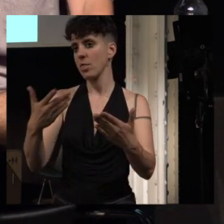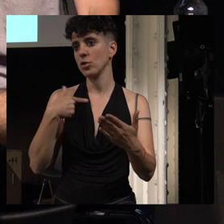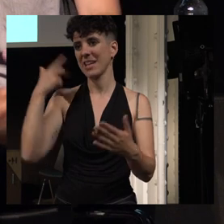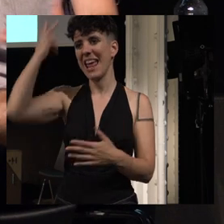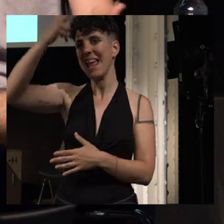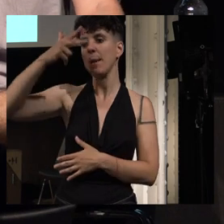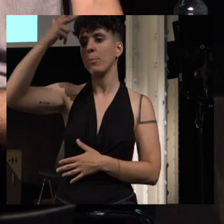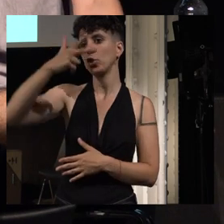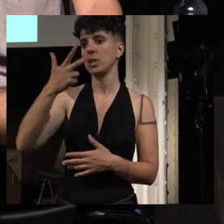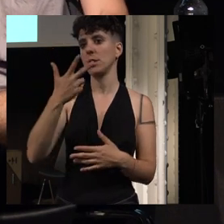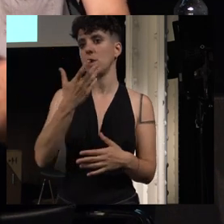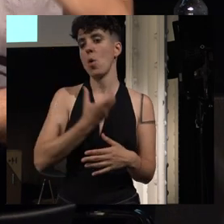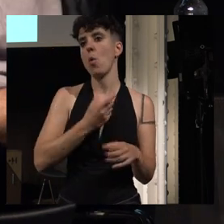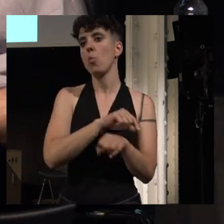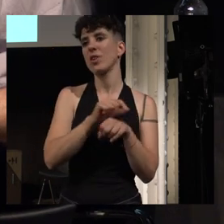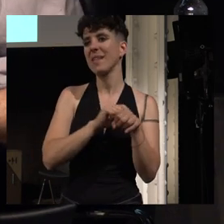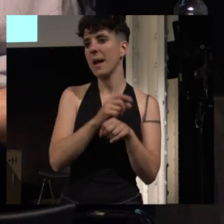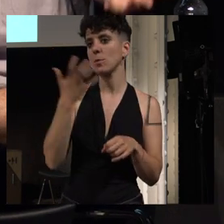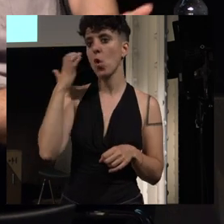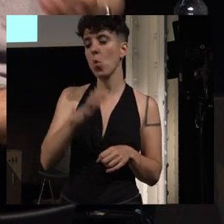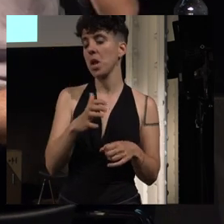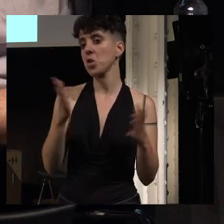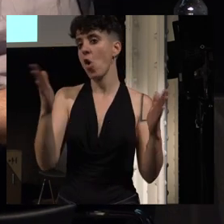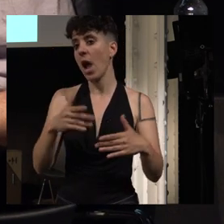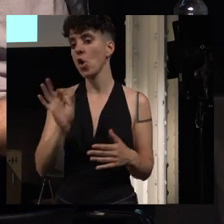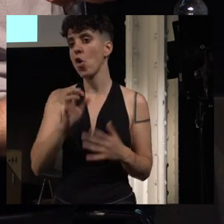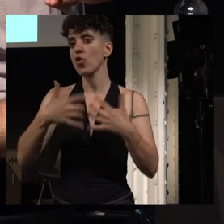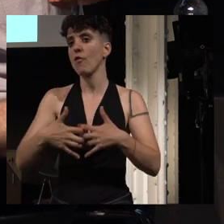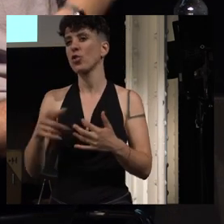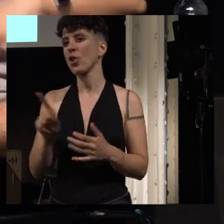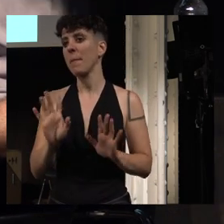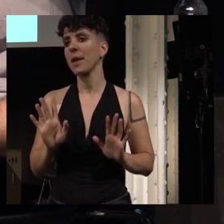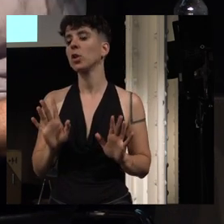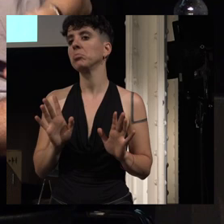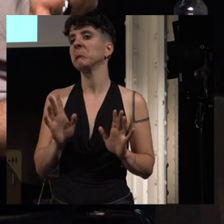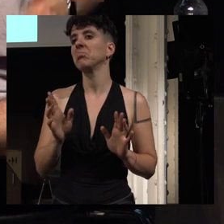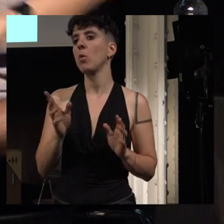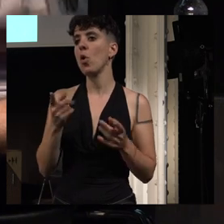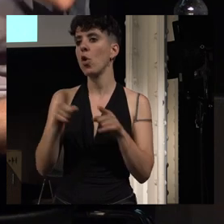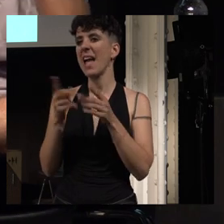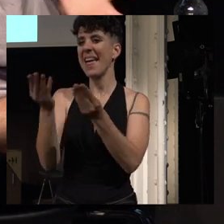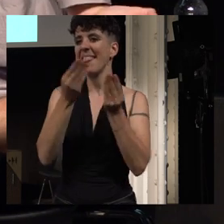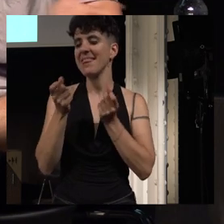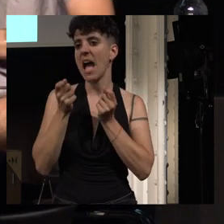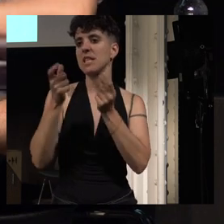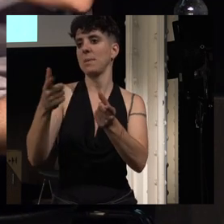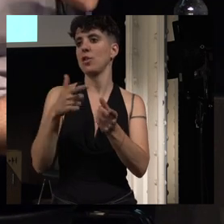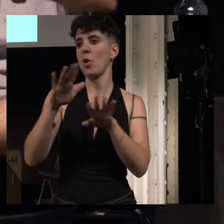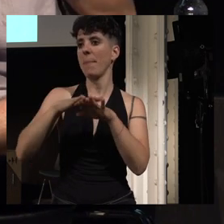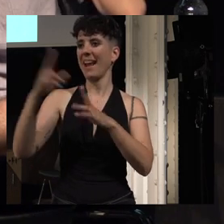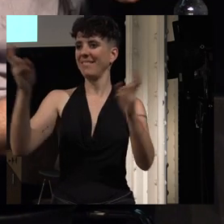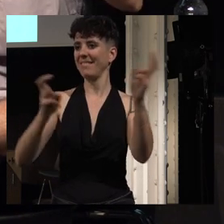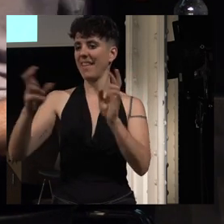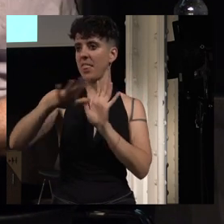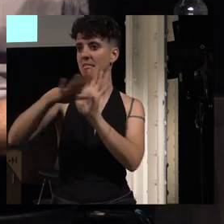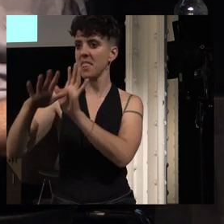el municipalismo queer, probablemente no funcione, probablemente, pero en todo caso, inspira mucha gente para vincularse, inspira gente a acercarse, muchísima gente que no conocemos de nada, que está